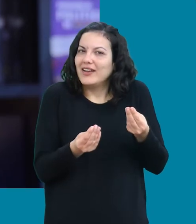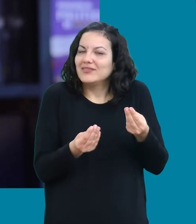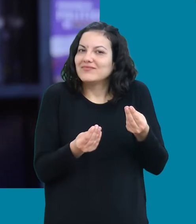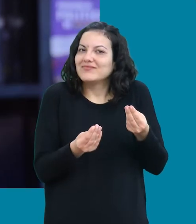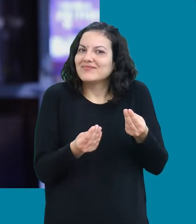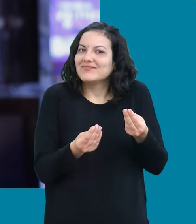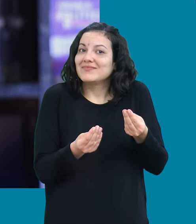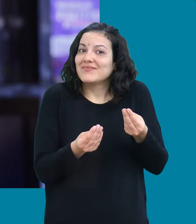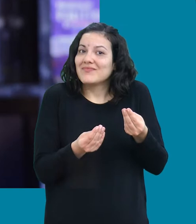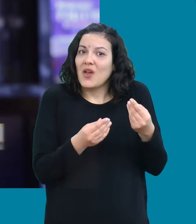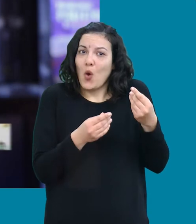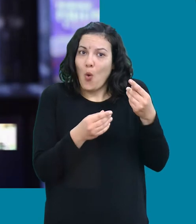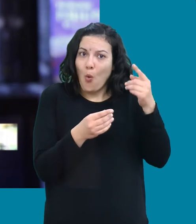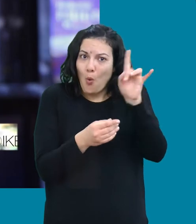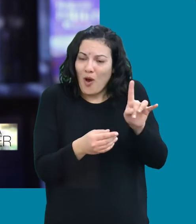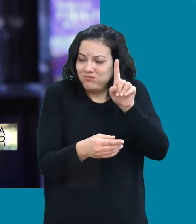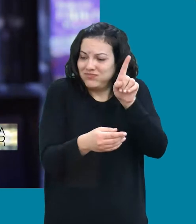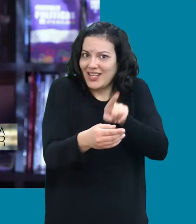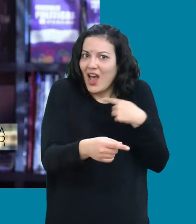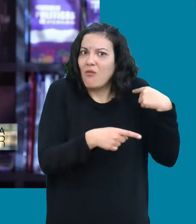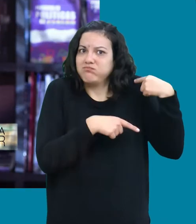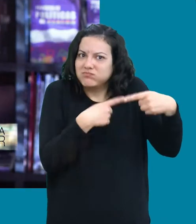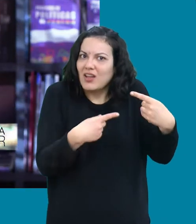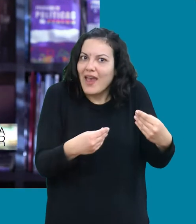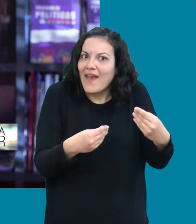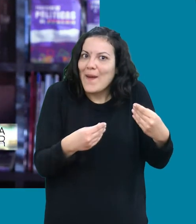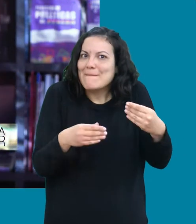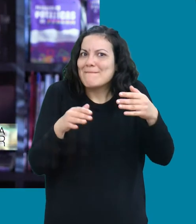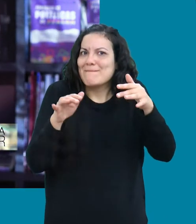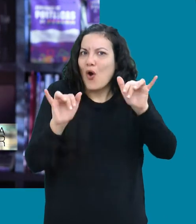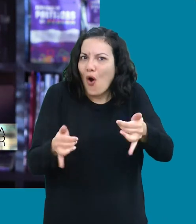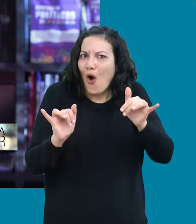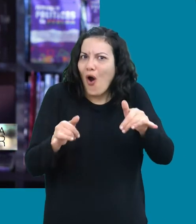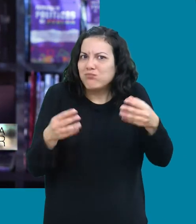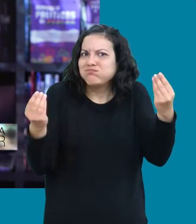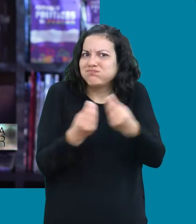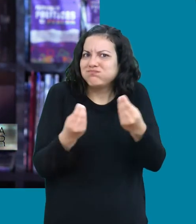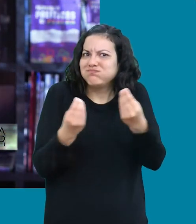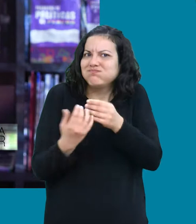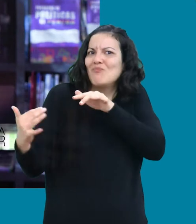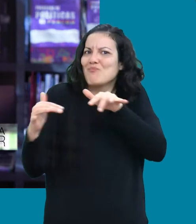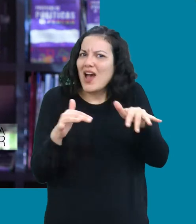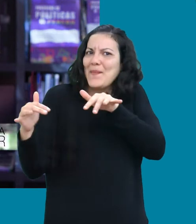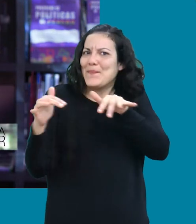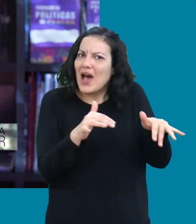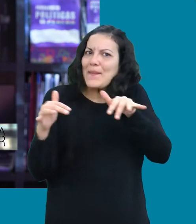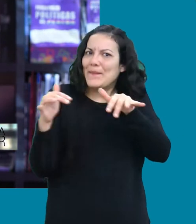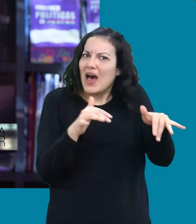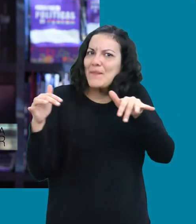produce en la tradición universitaria el ingreso de cada vez más jóvenes que provienen de hogares con baja